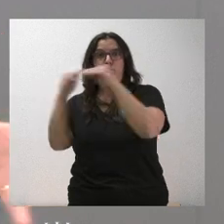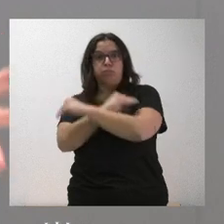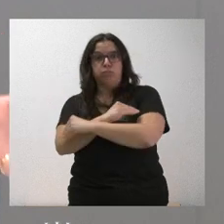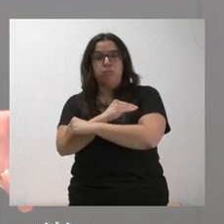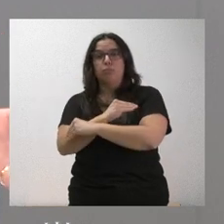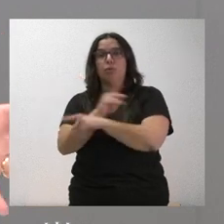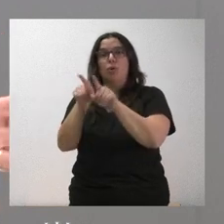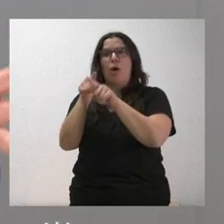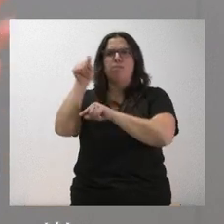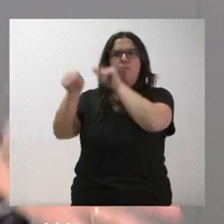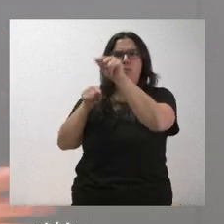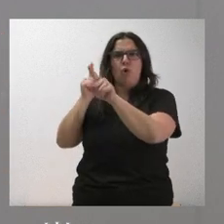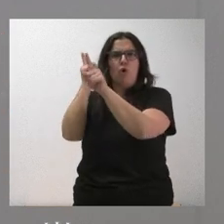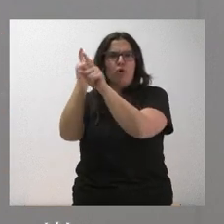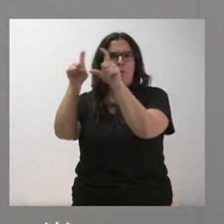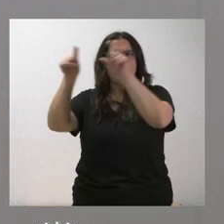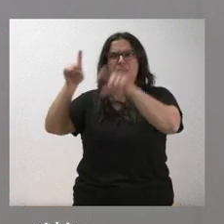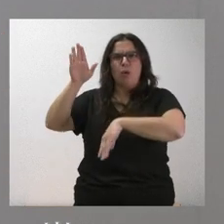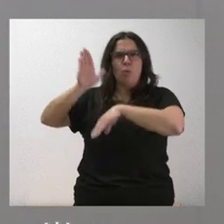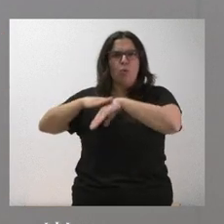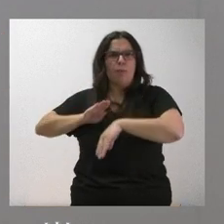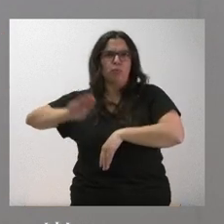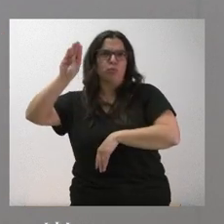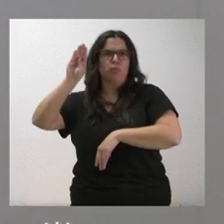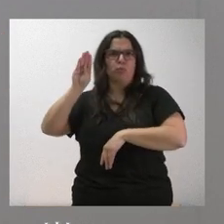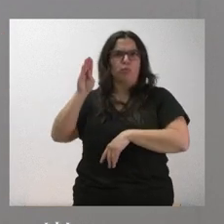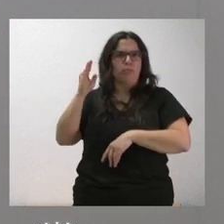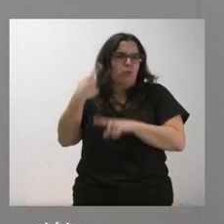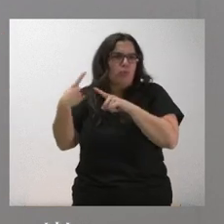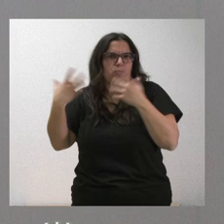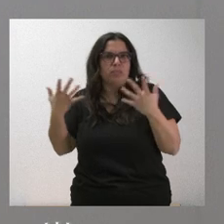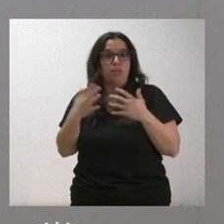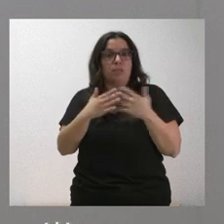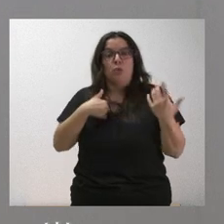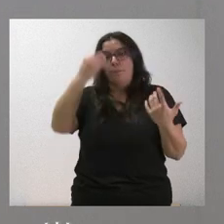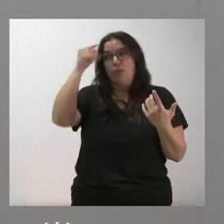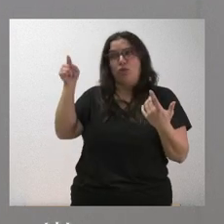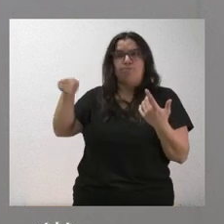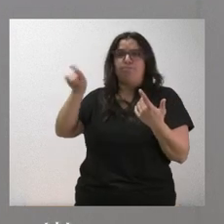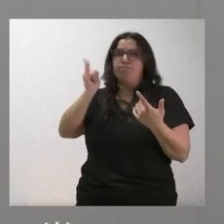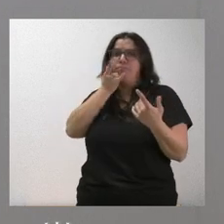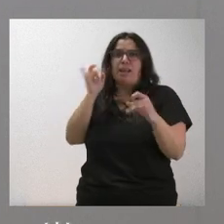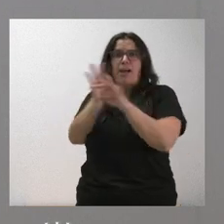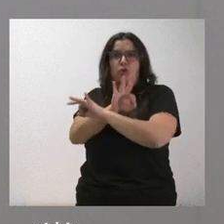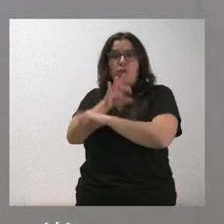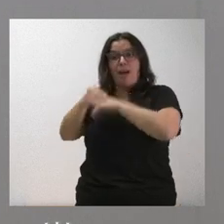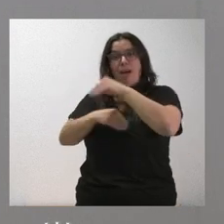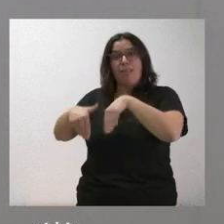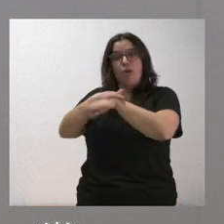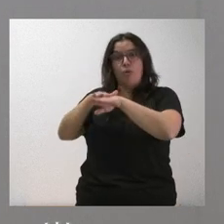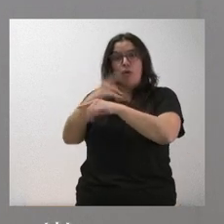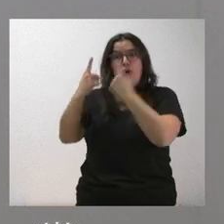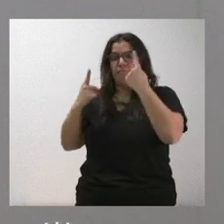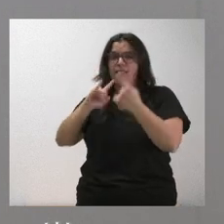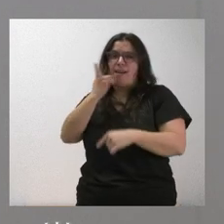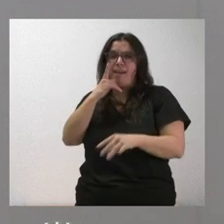señalar a las empresas como culpables de determinadas situaciones Yo creo que es un error lo que hace el gobierno en algunas circunstancias